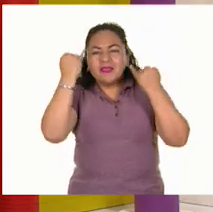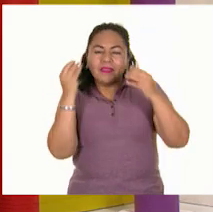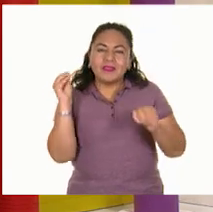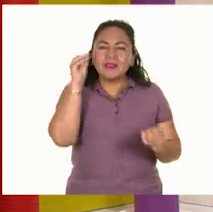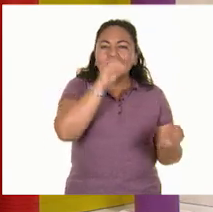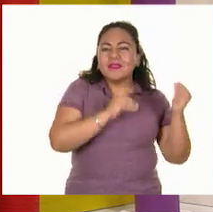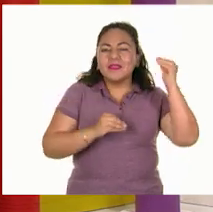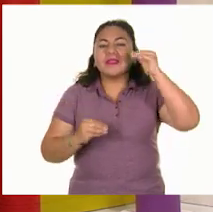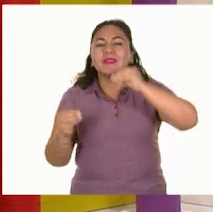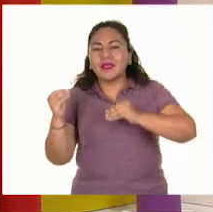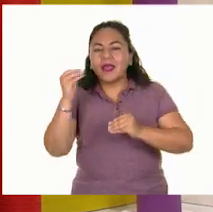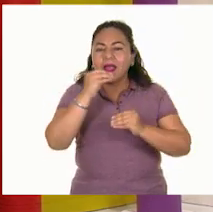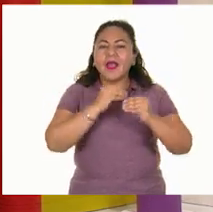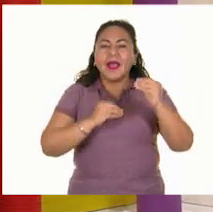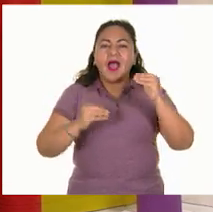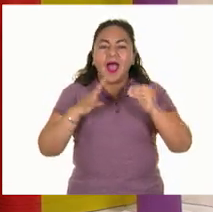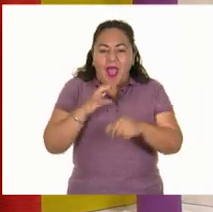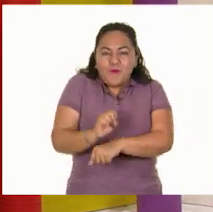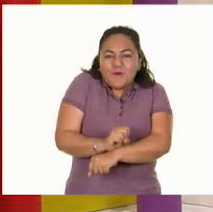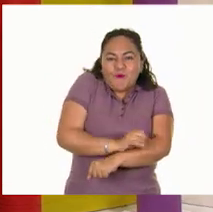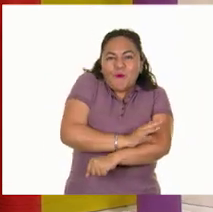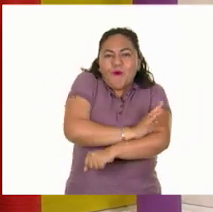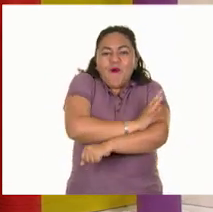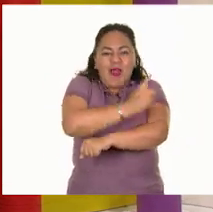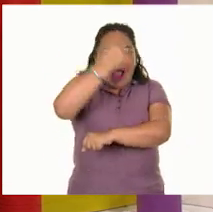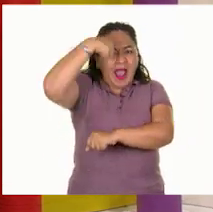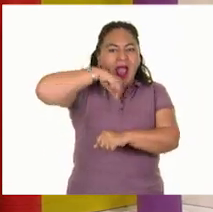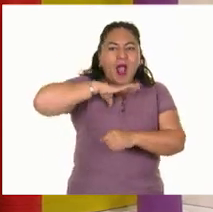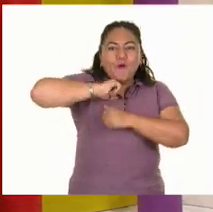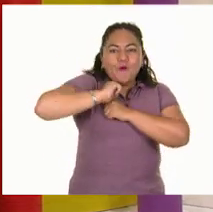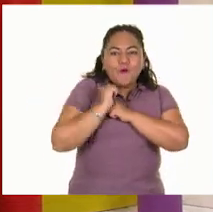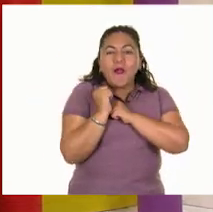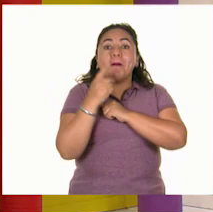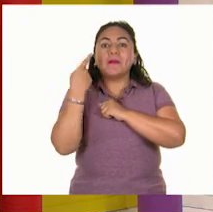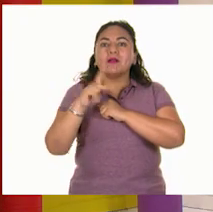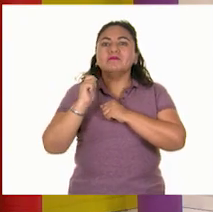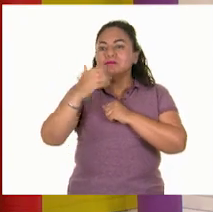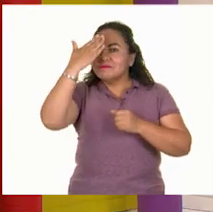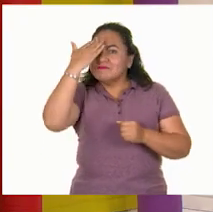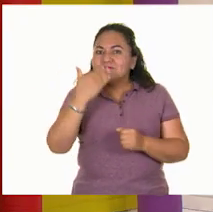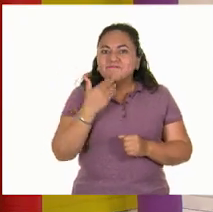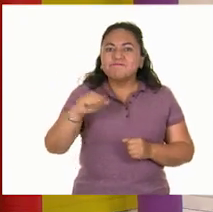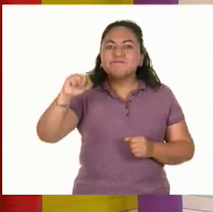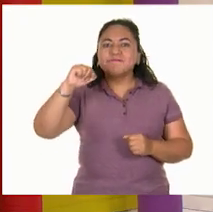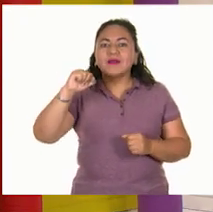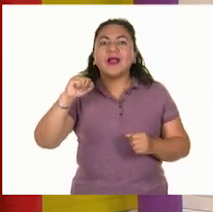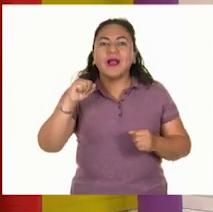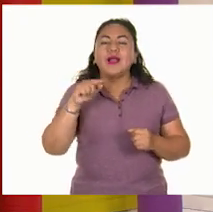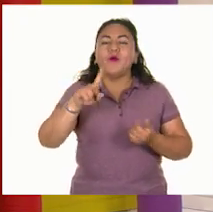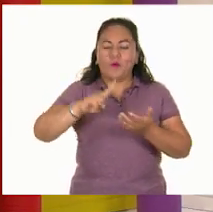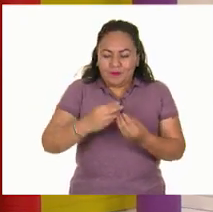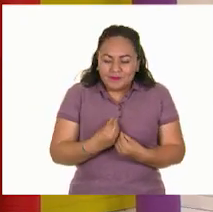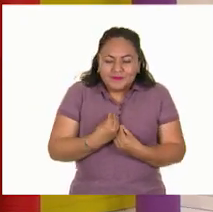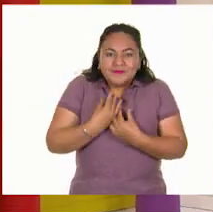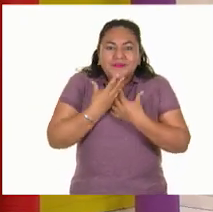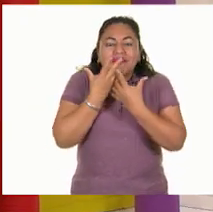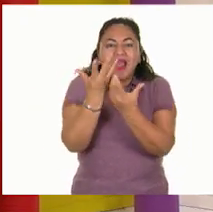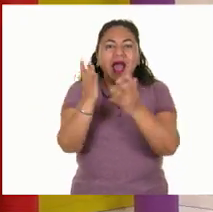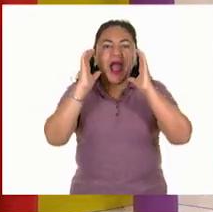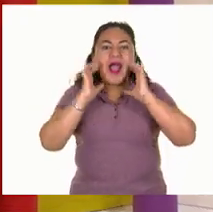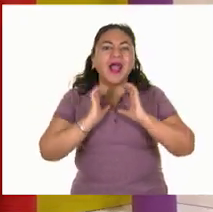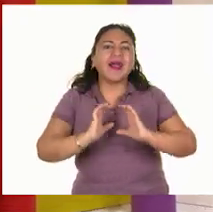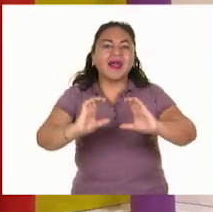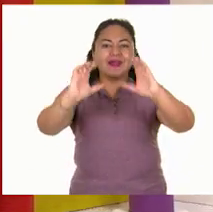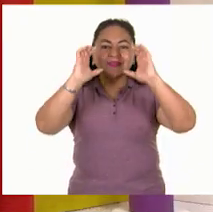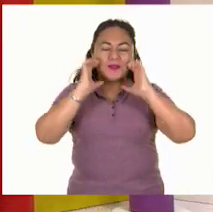poco y entonces había emociones guardadas allí, pero la habilidad de hacerlo a través del canto. Oh,